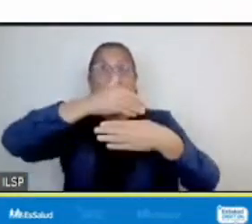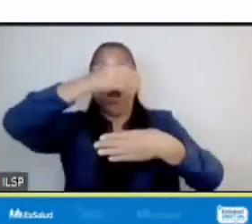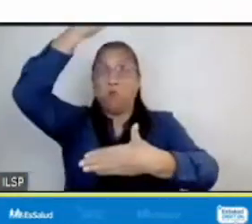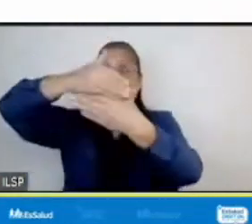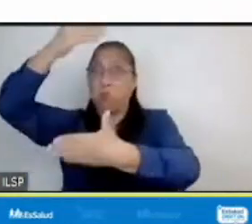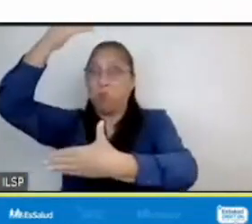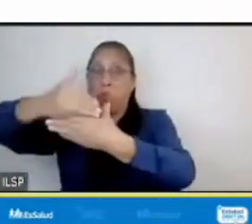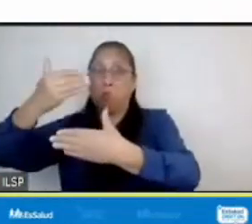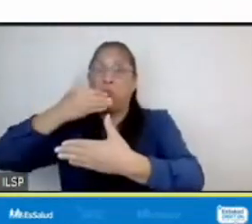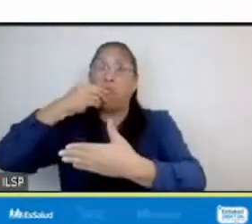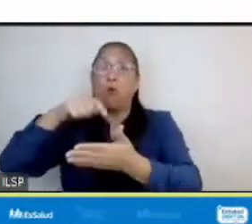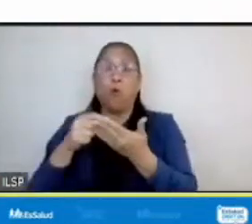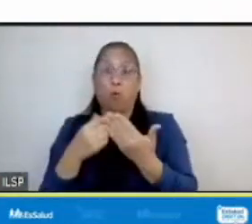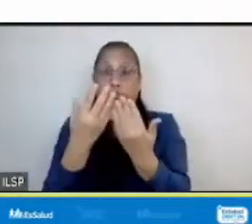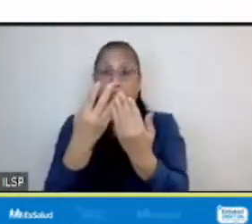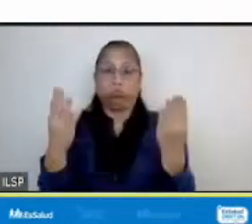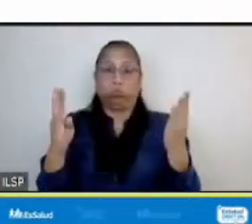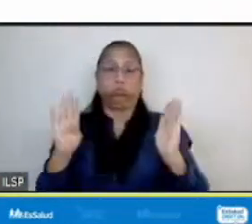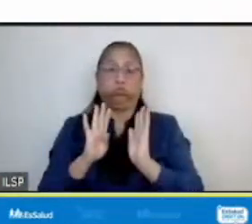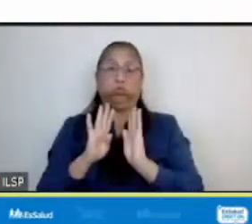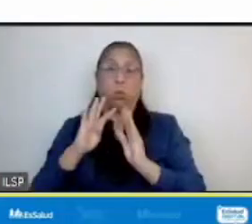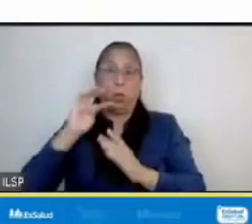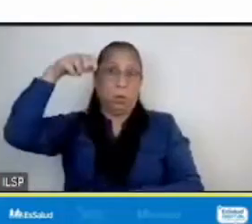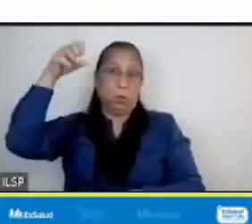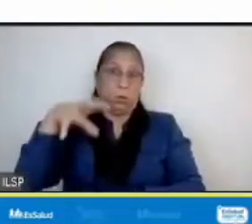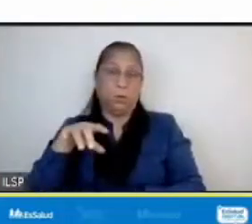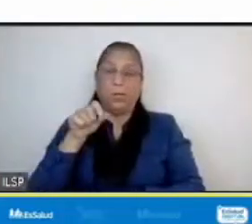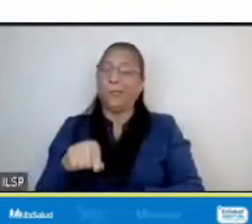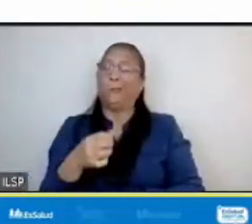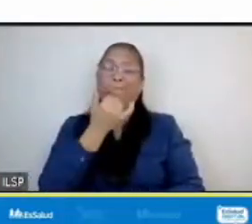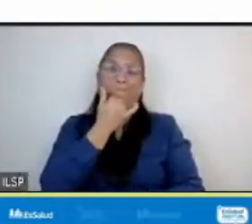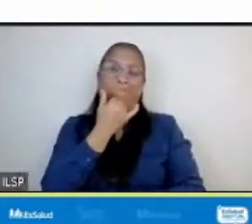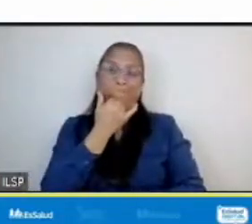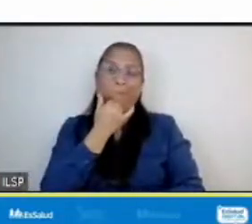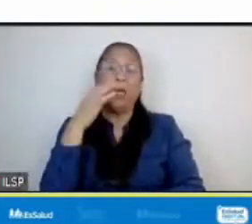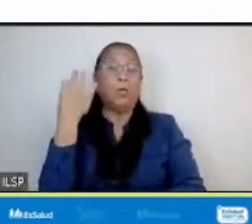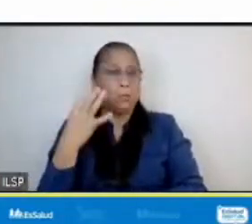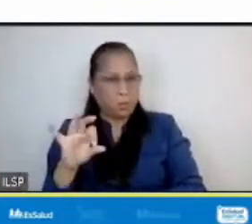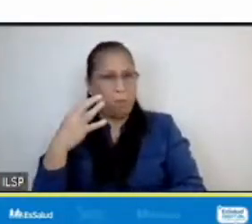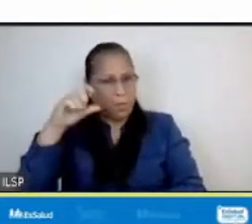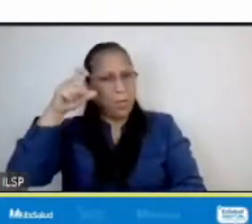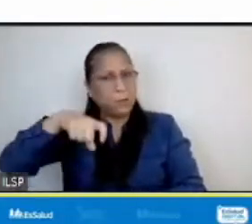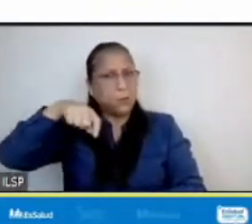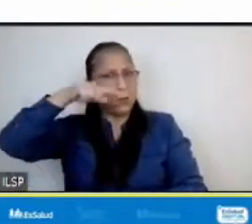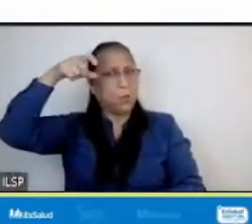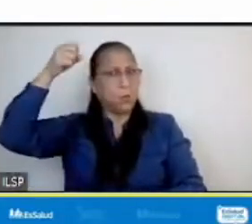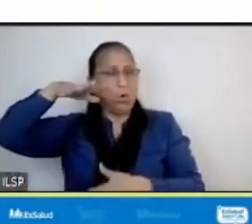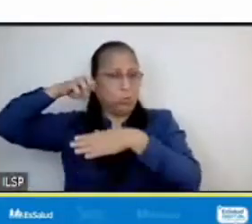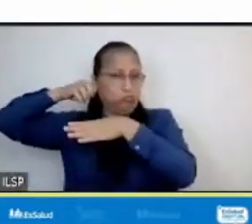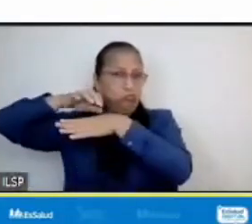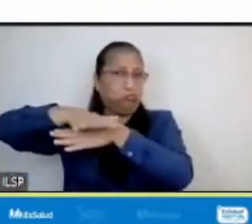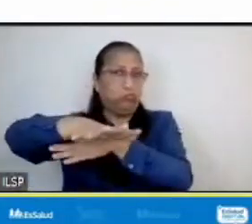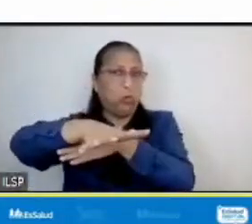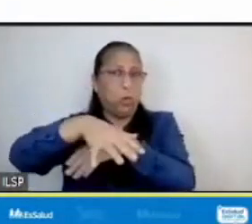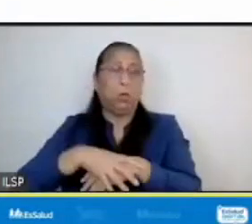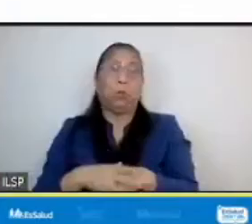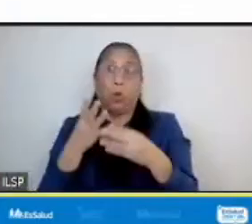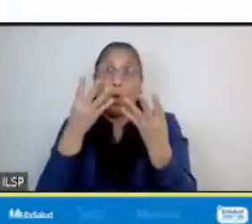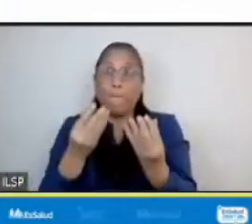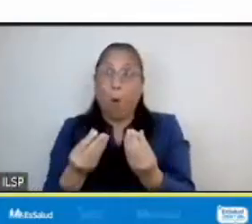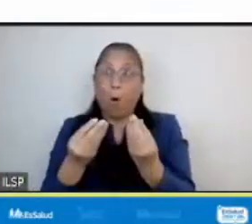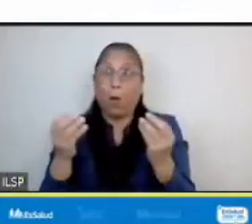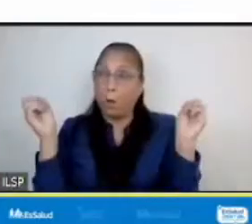digamos, hermetizan el ambiente a la luz solar, y no es lo correcto. Siempre tiene que haber un poco de luz solar. Y obviamente, cuando hay poca luz en invierno, hay que